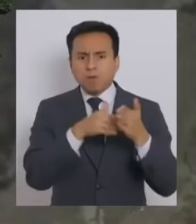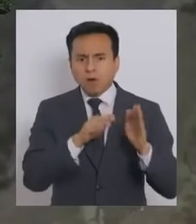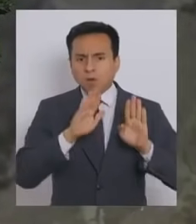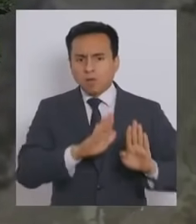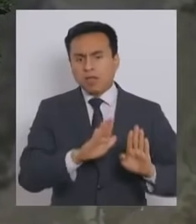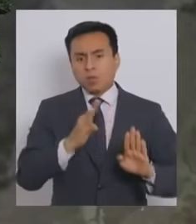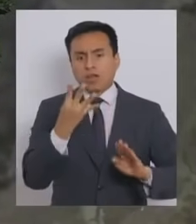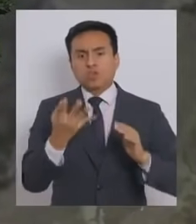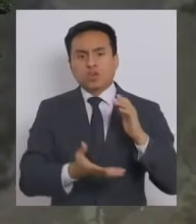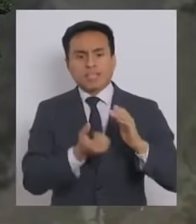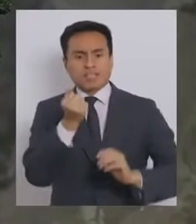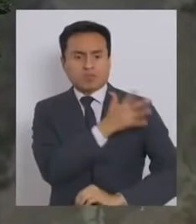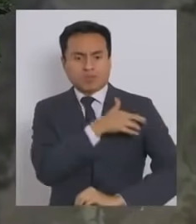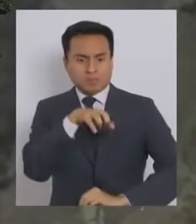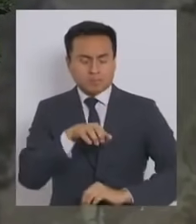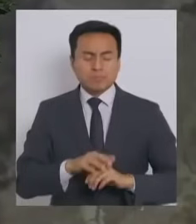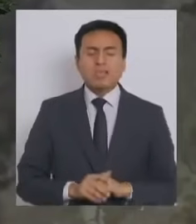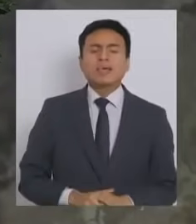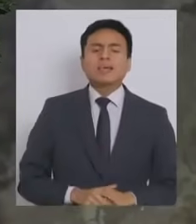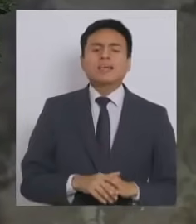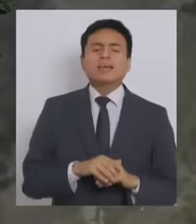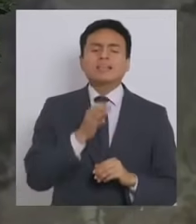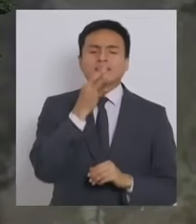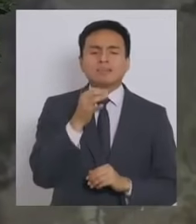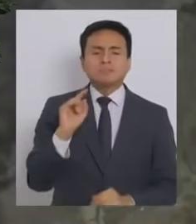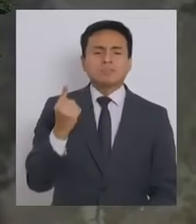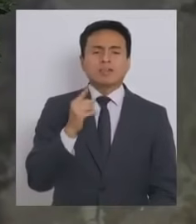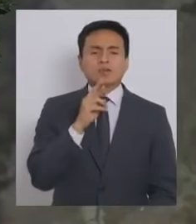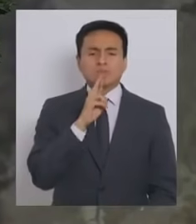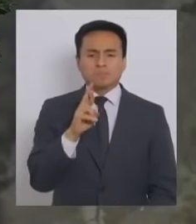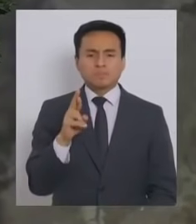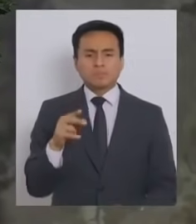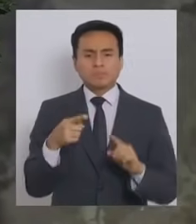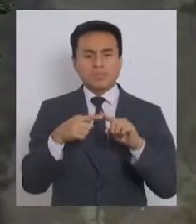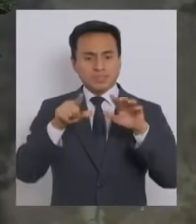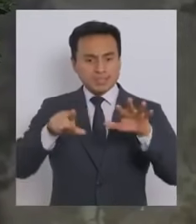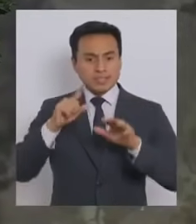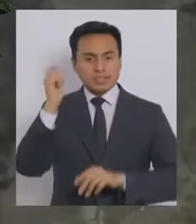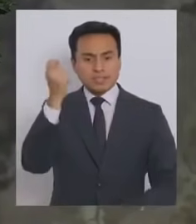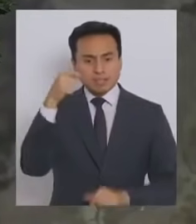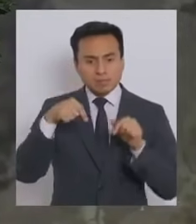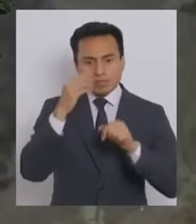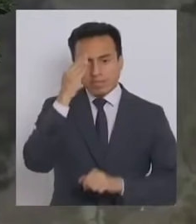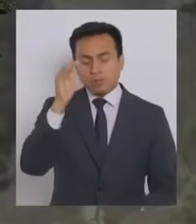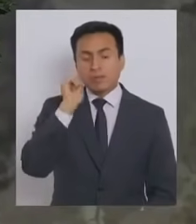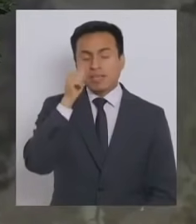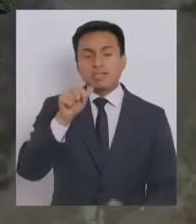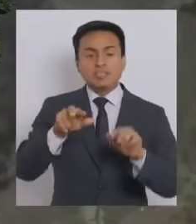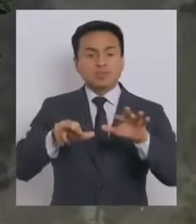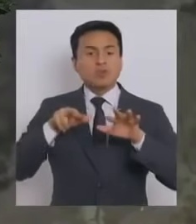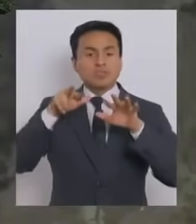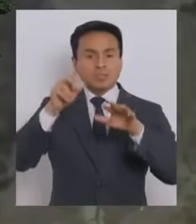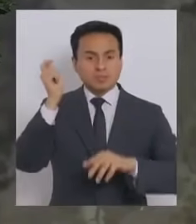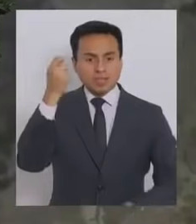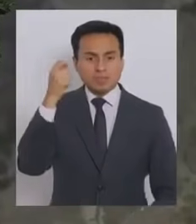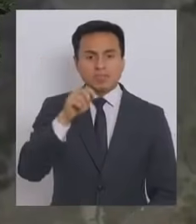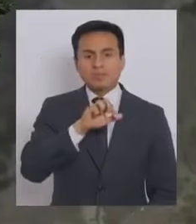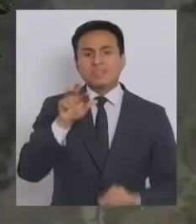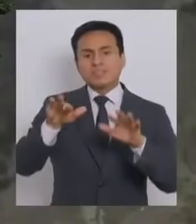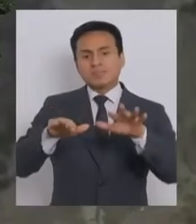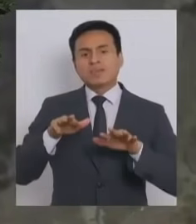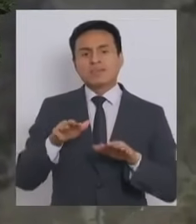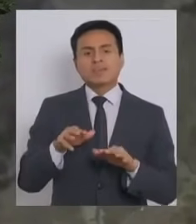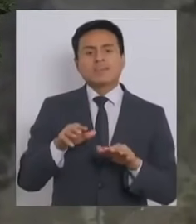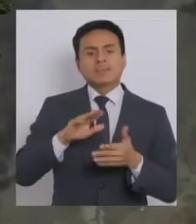medida? Bueno, en primer lugar, estamos hoy día a 17 de septiembre, mañana es 18, luego viene el 19, son